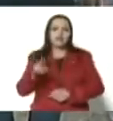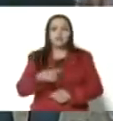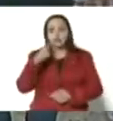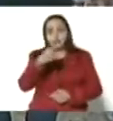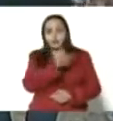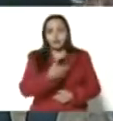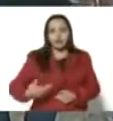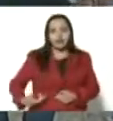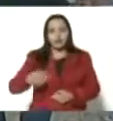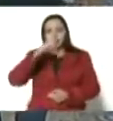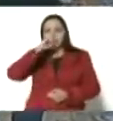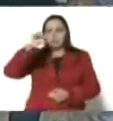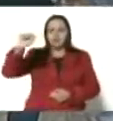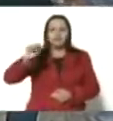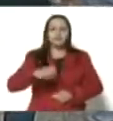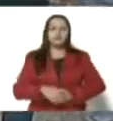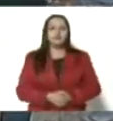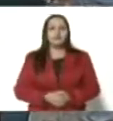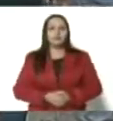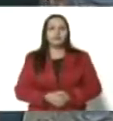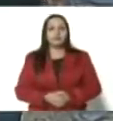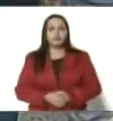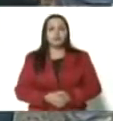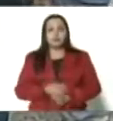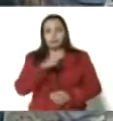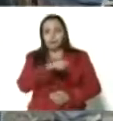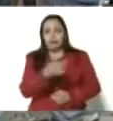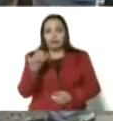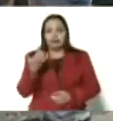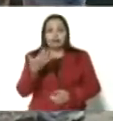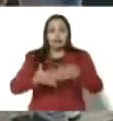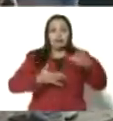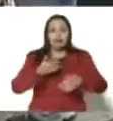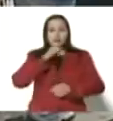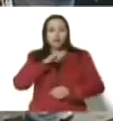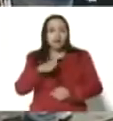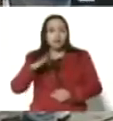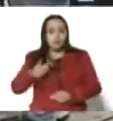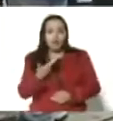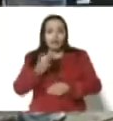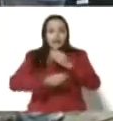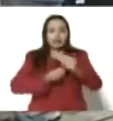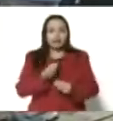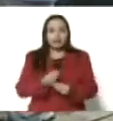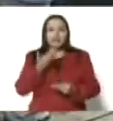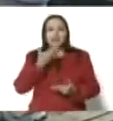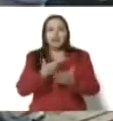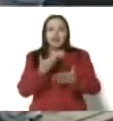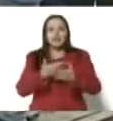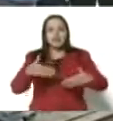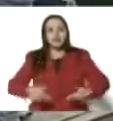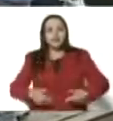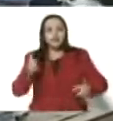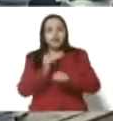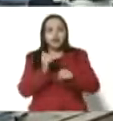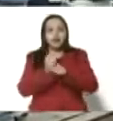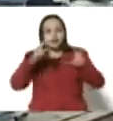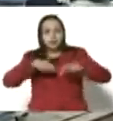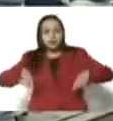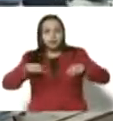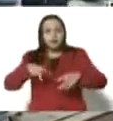de la República, Nicolás Maduro Moros, que es un hecho histórico posible gracias al esfuerzo y trabajos de investigación